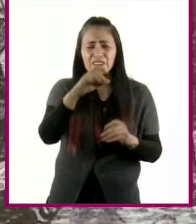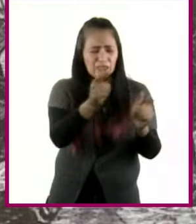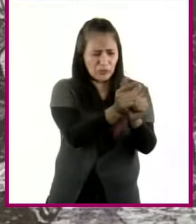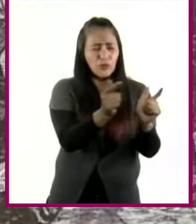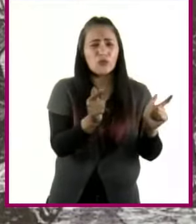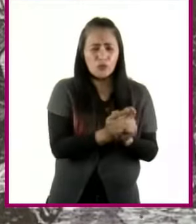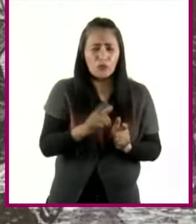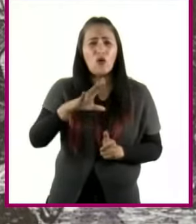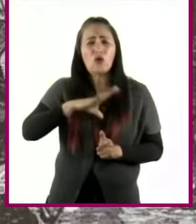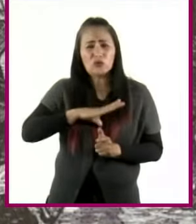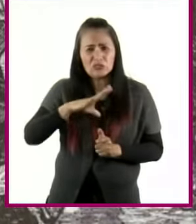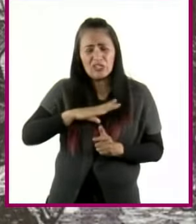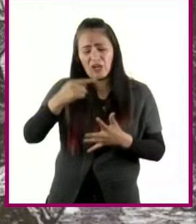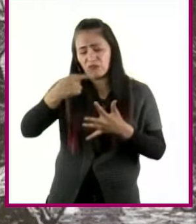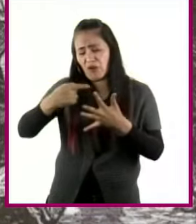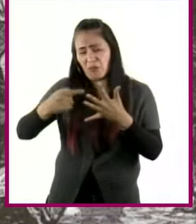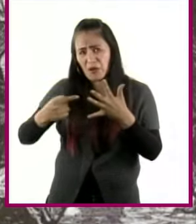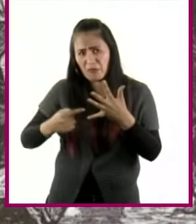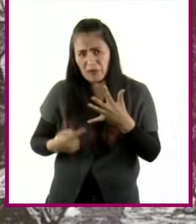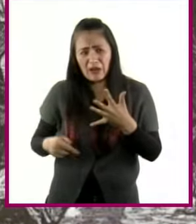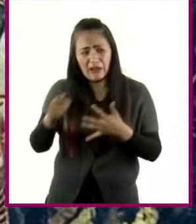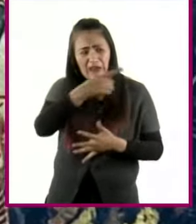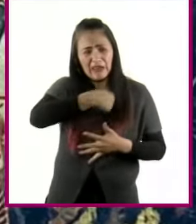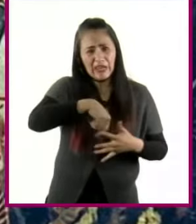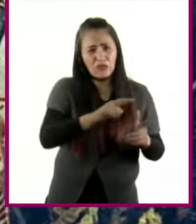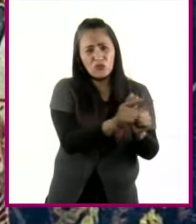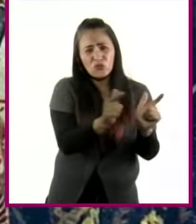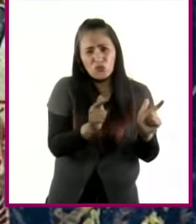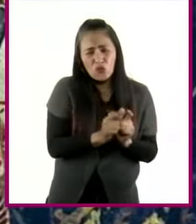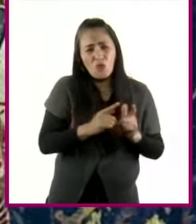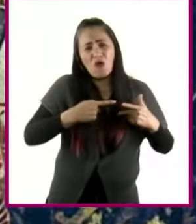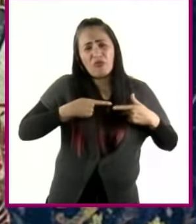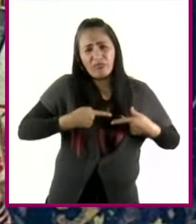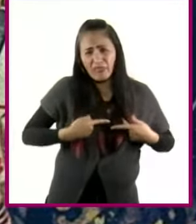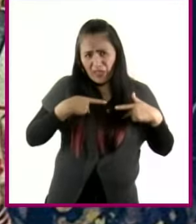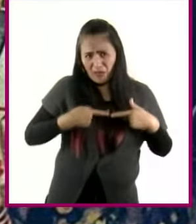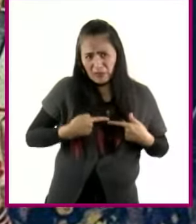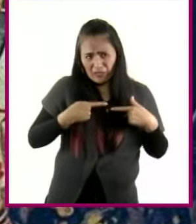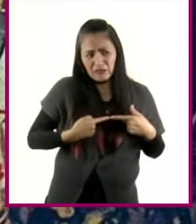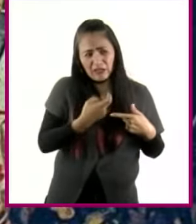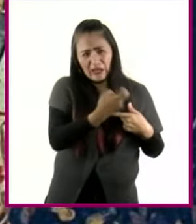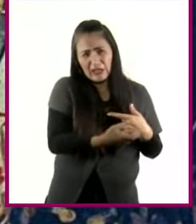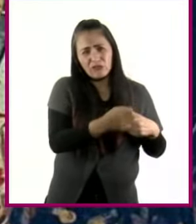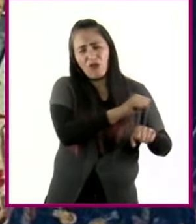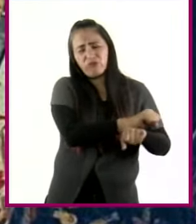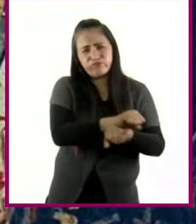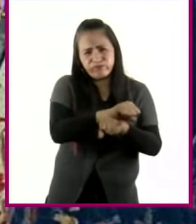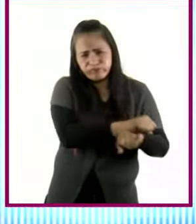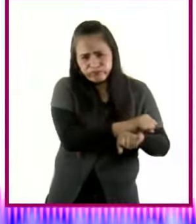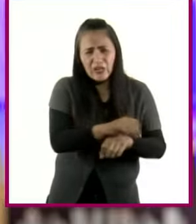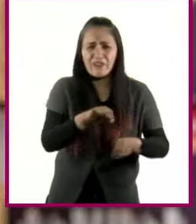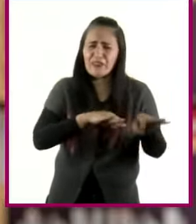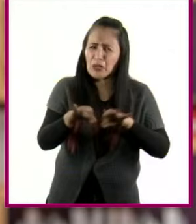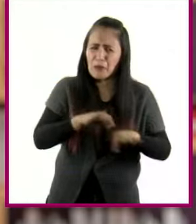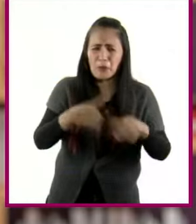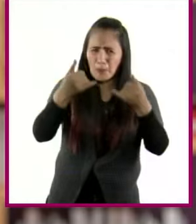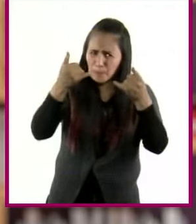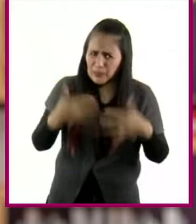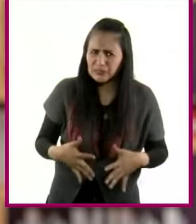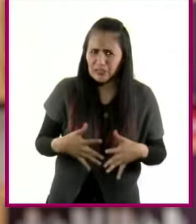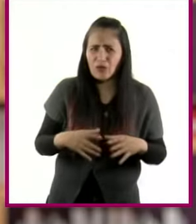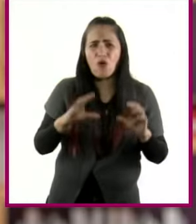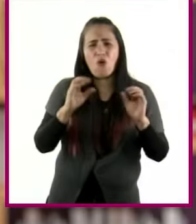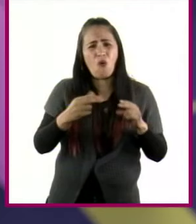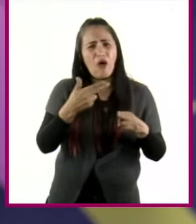por determinadas razones resultan ser vulnerables y pueden volverse objeto de esclavitud, trabajos forzados o incluso